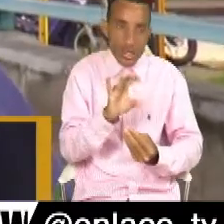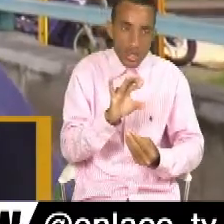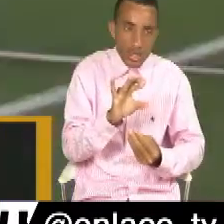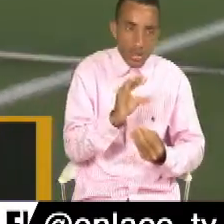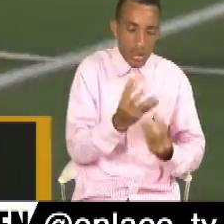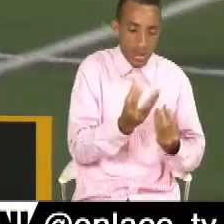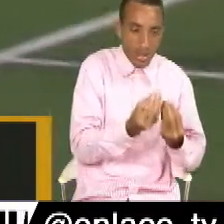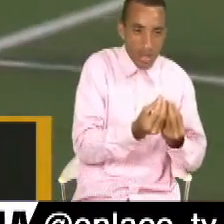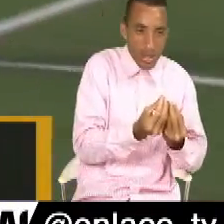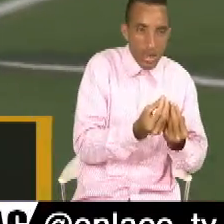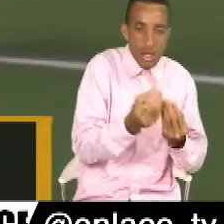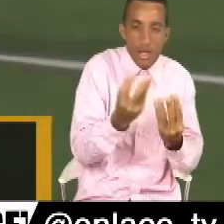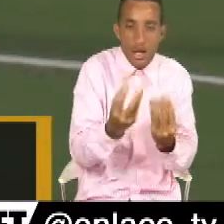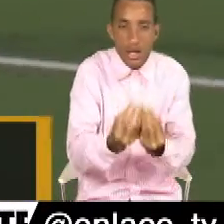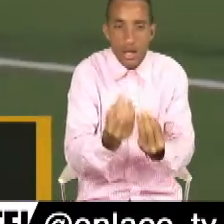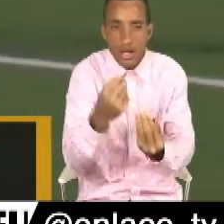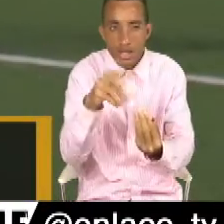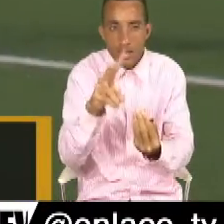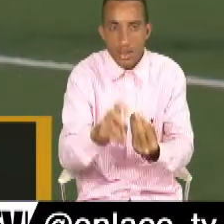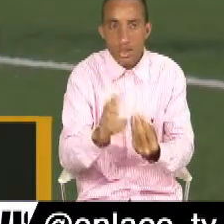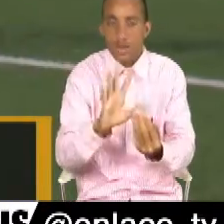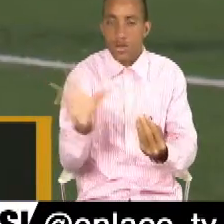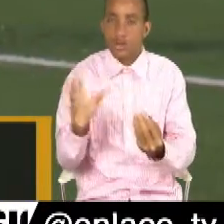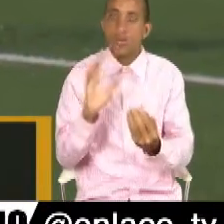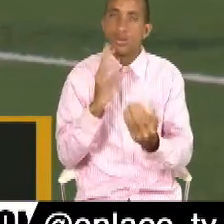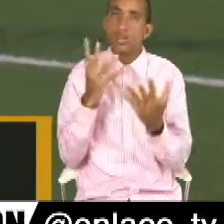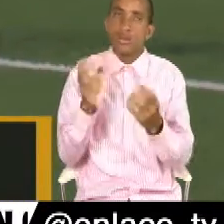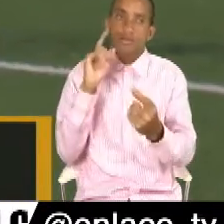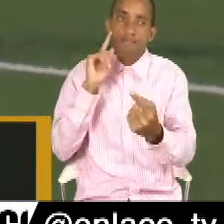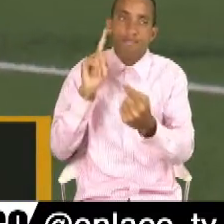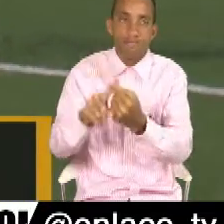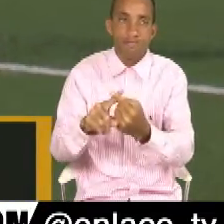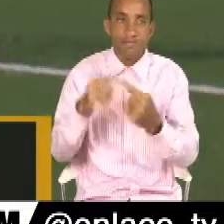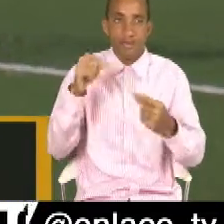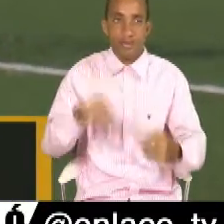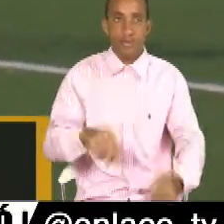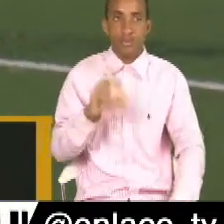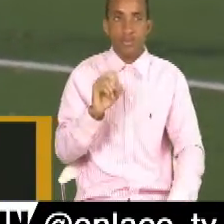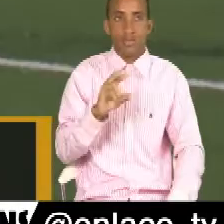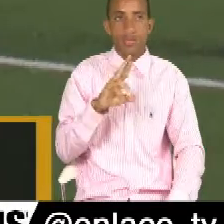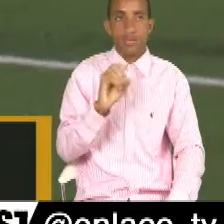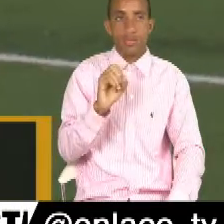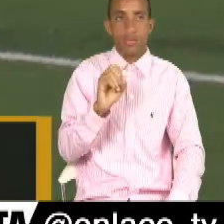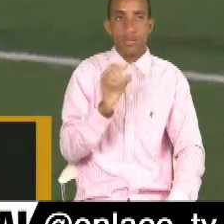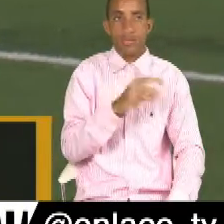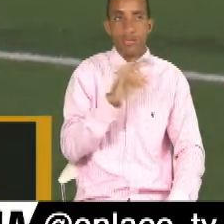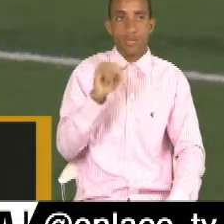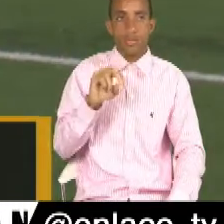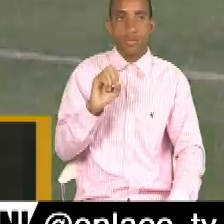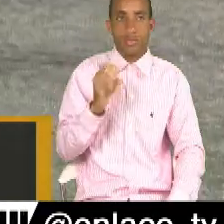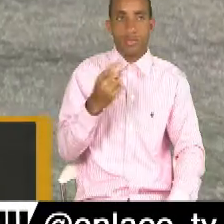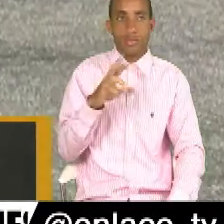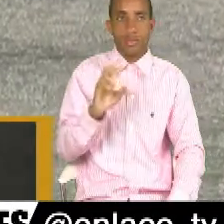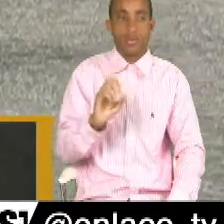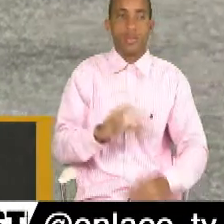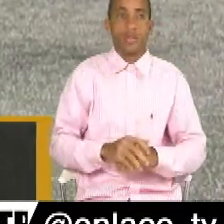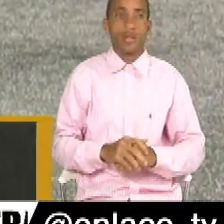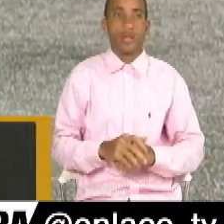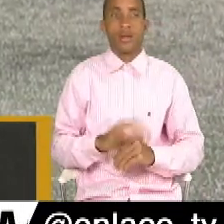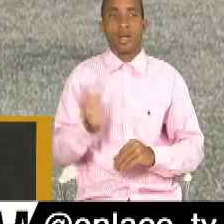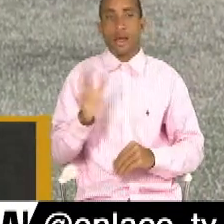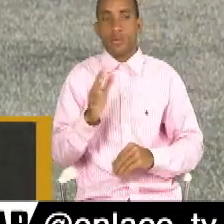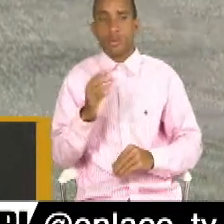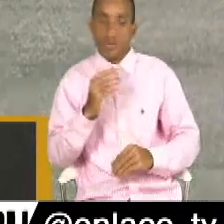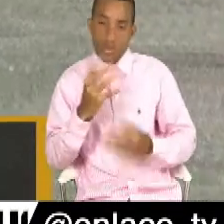con miras a la participación que ha tenido Oro Negro en el presente año 2017. Es como así que la sub-20 pues